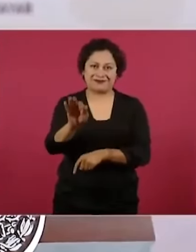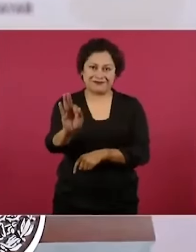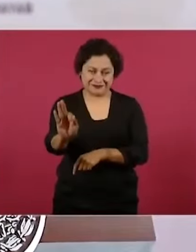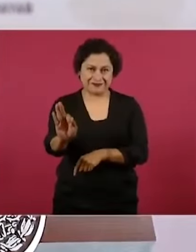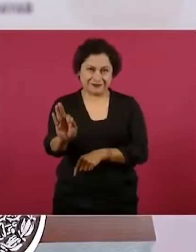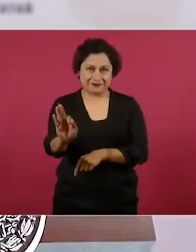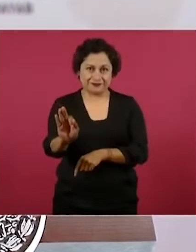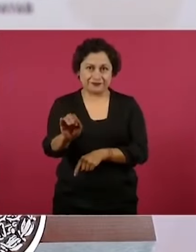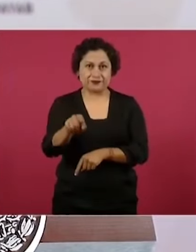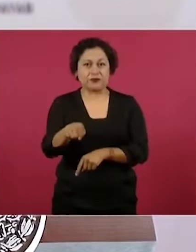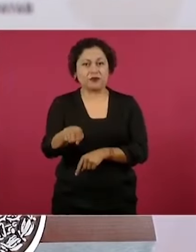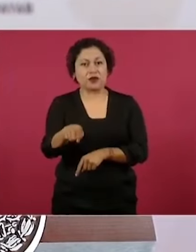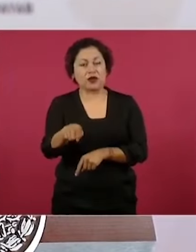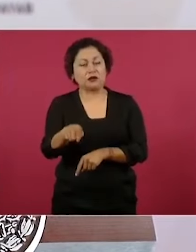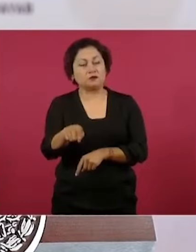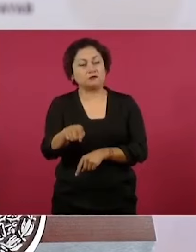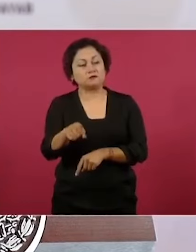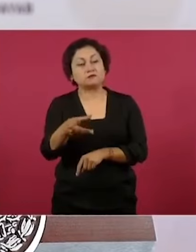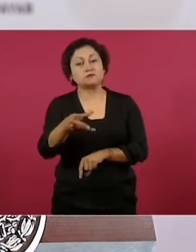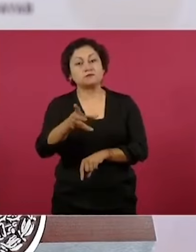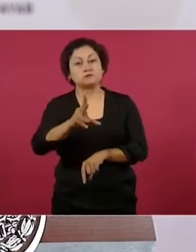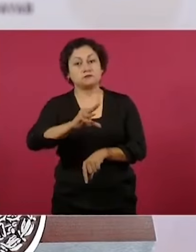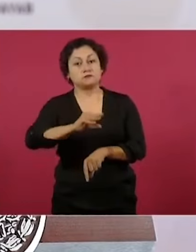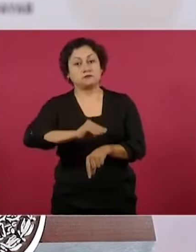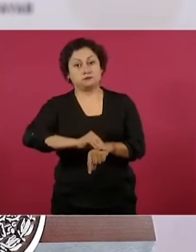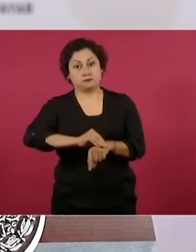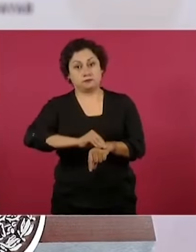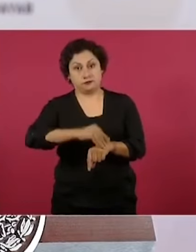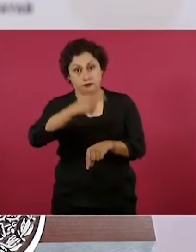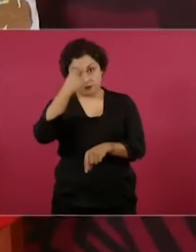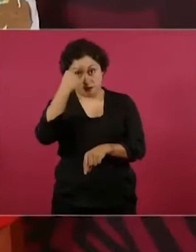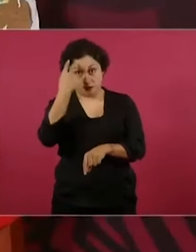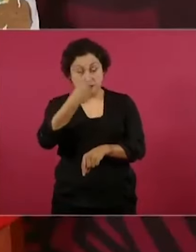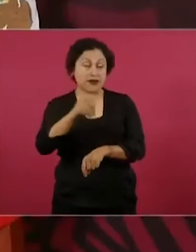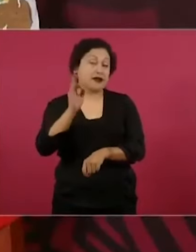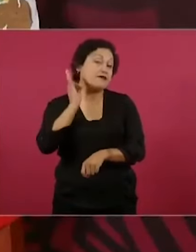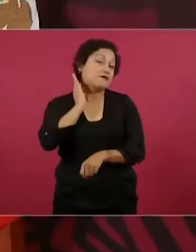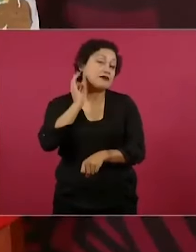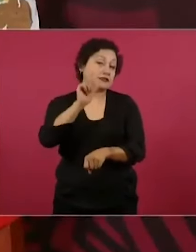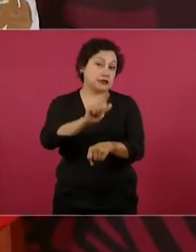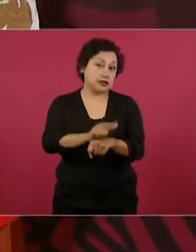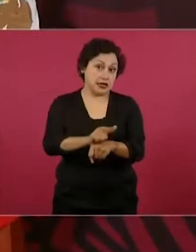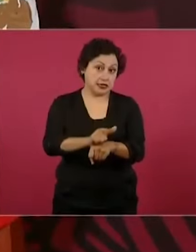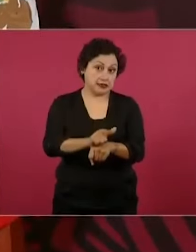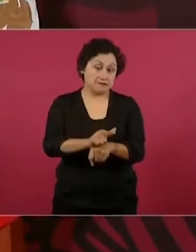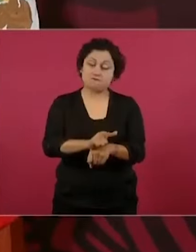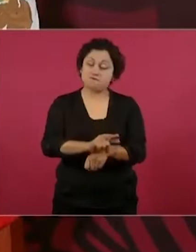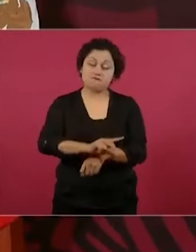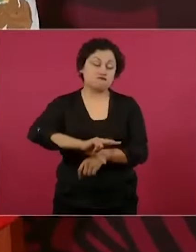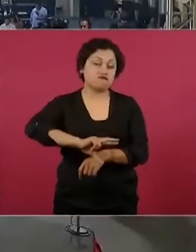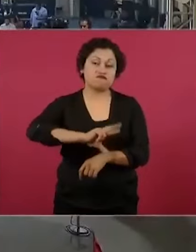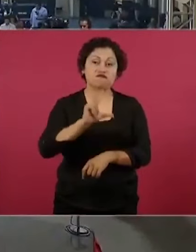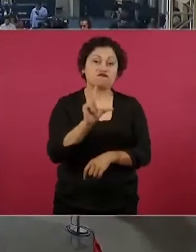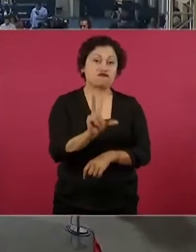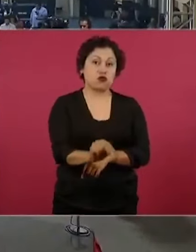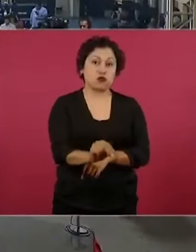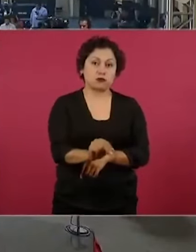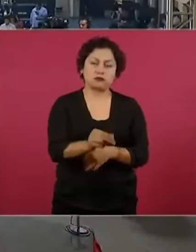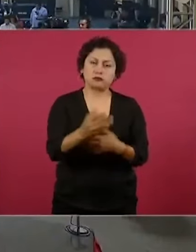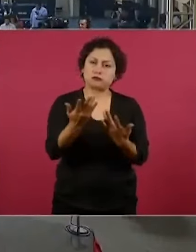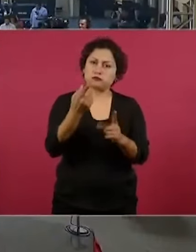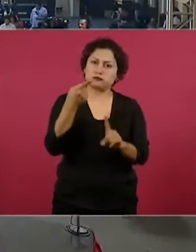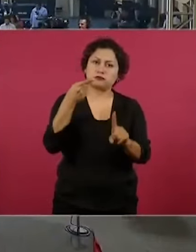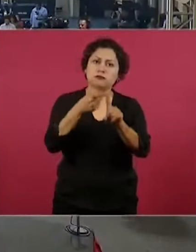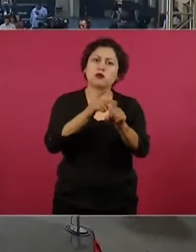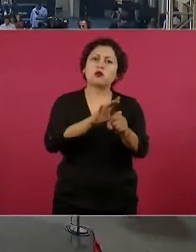Sinaloa que finalmente parece que digamos fracturarse. ¿Por qué García Luna se quedó tanto tiempo